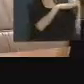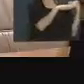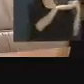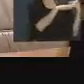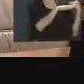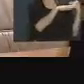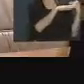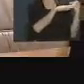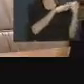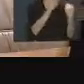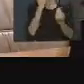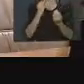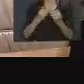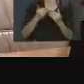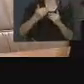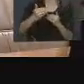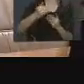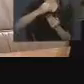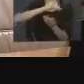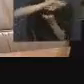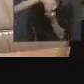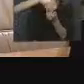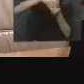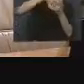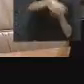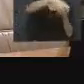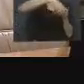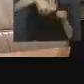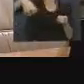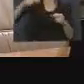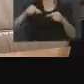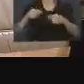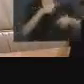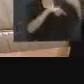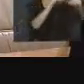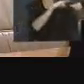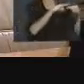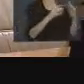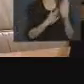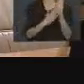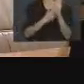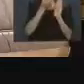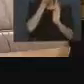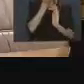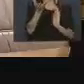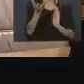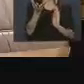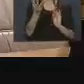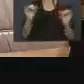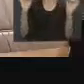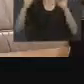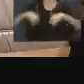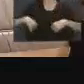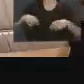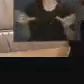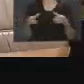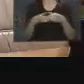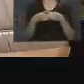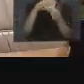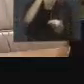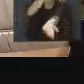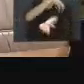de descentralización esta es la declaración que emitió transversalmente el consejo Regional de